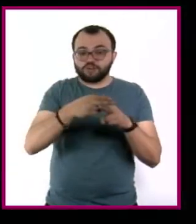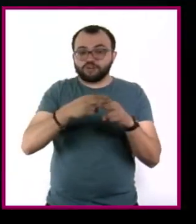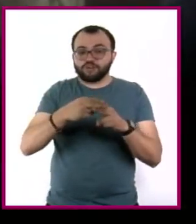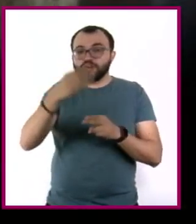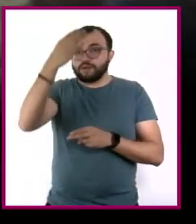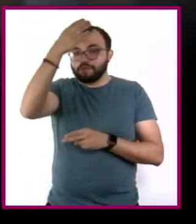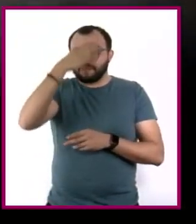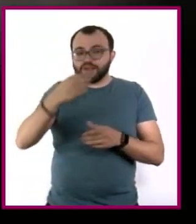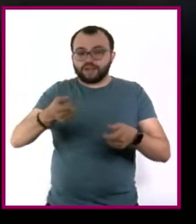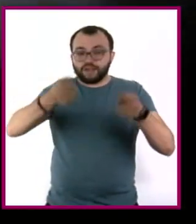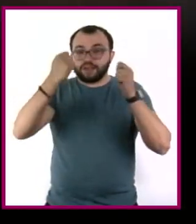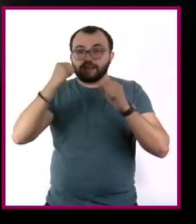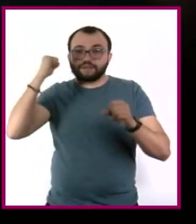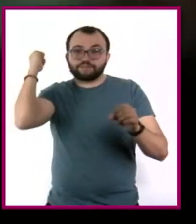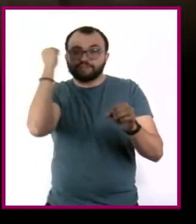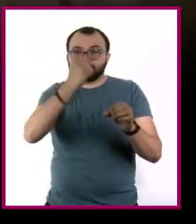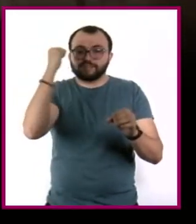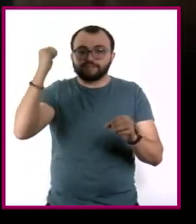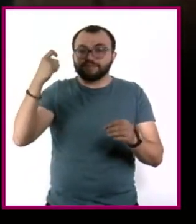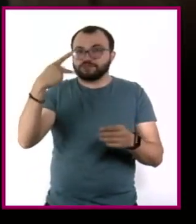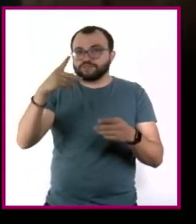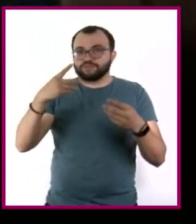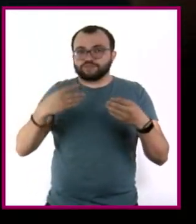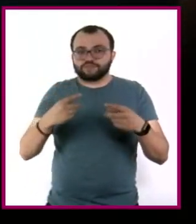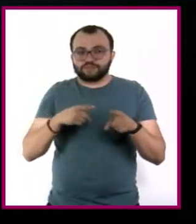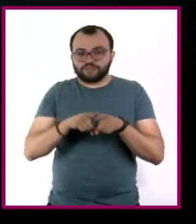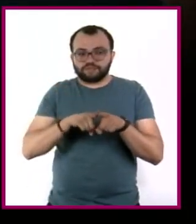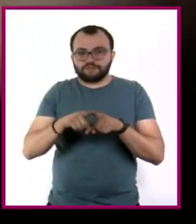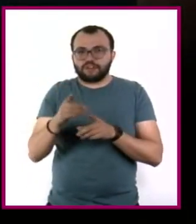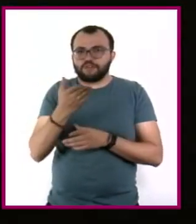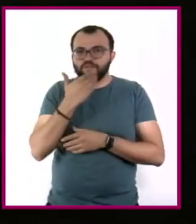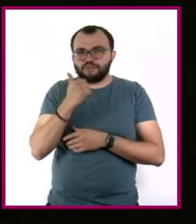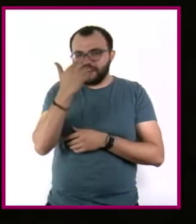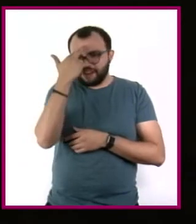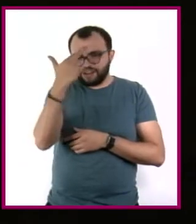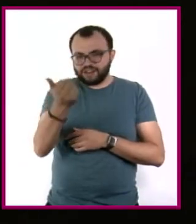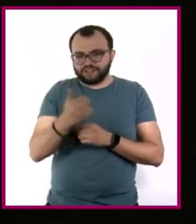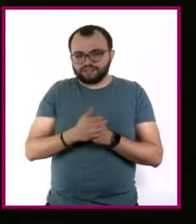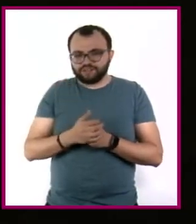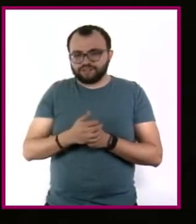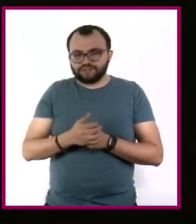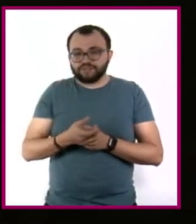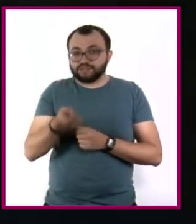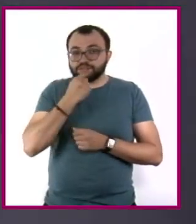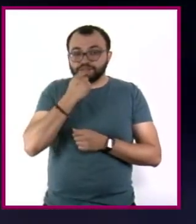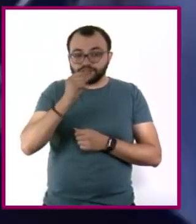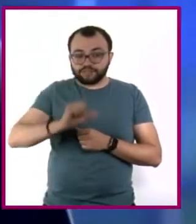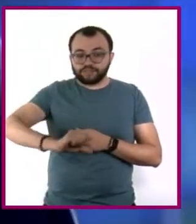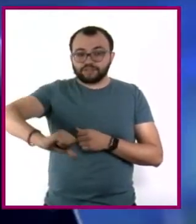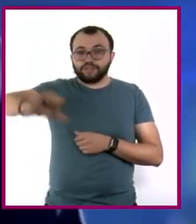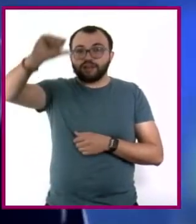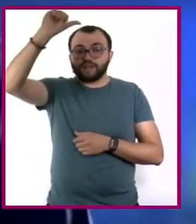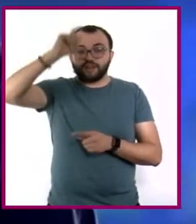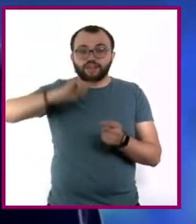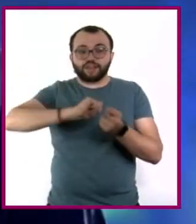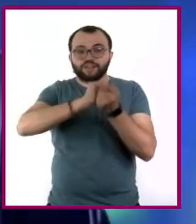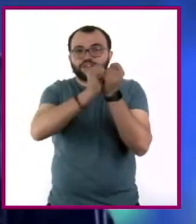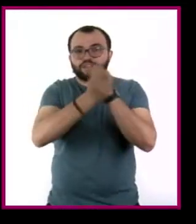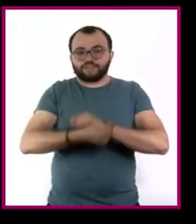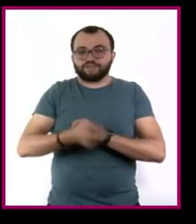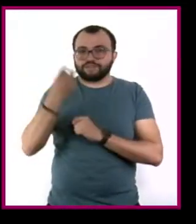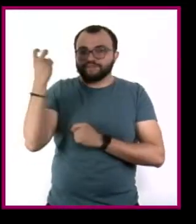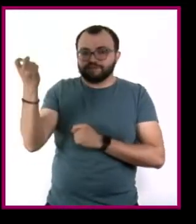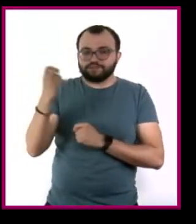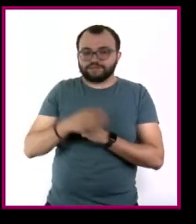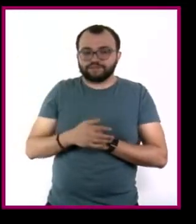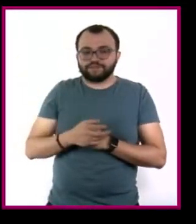había en el piso y apuñaló un par de veces a su hermana sin ninguna razón. Ese niñato creció y creció y se transformó en Miguel Myers.